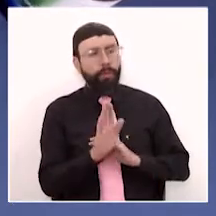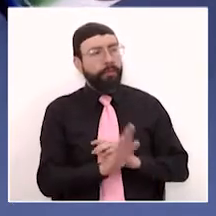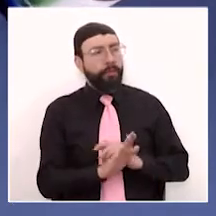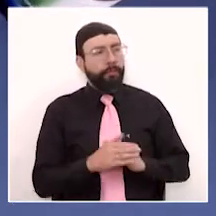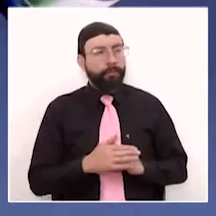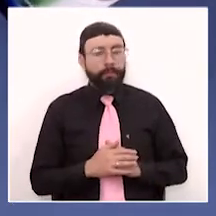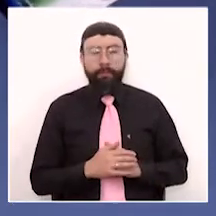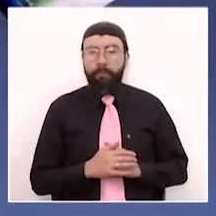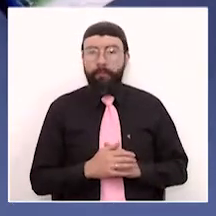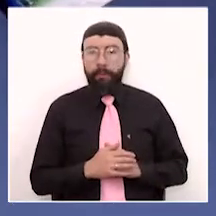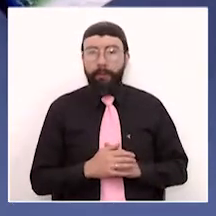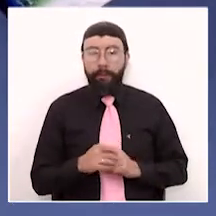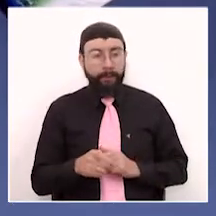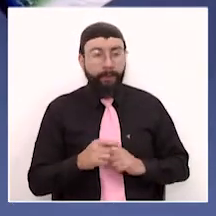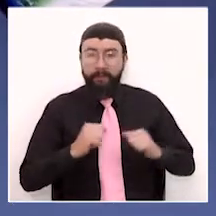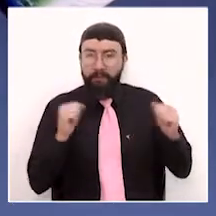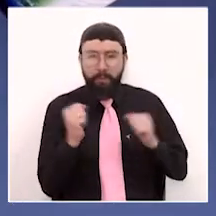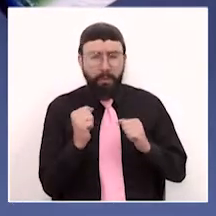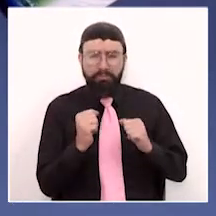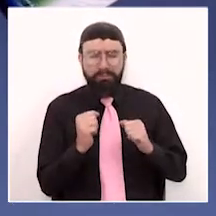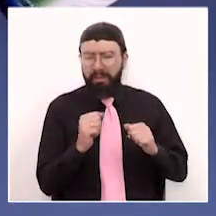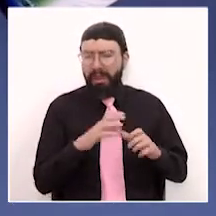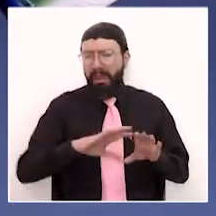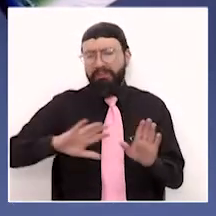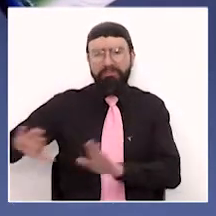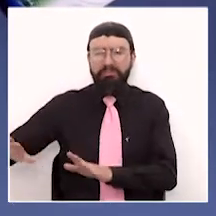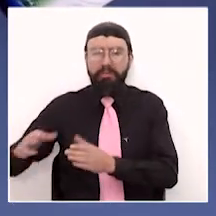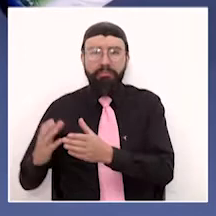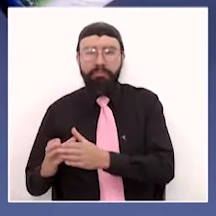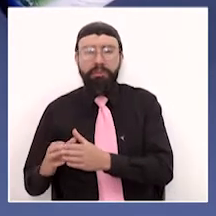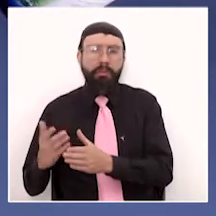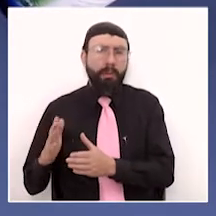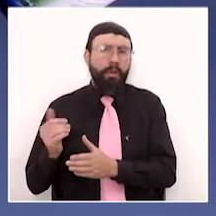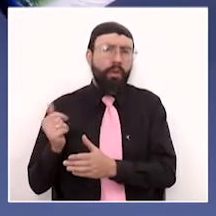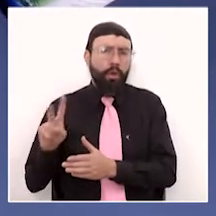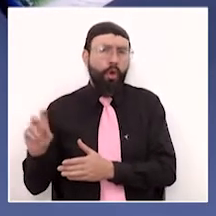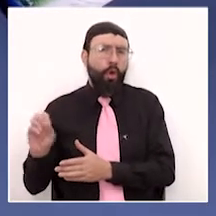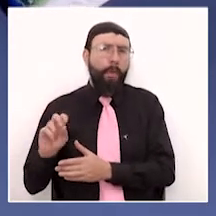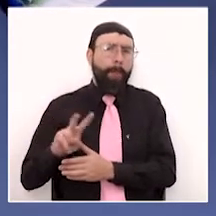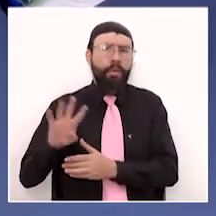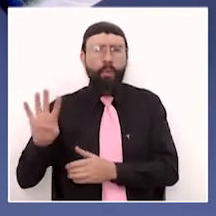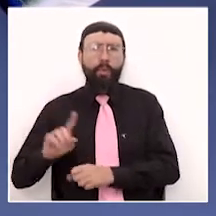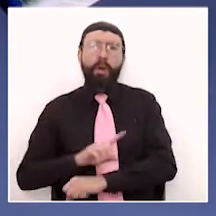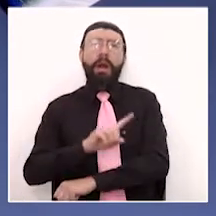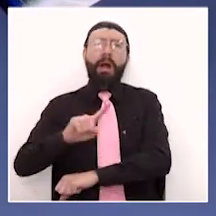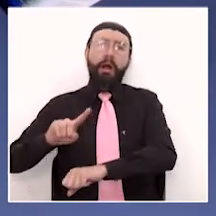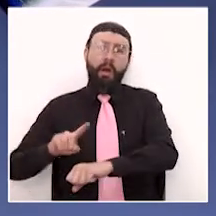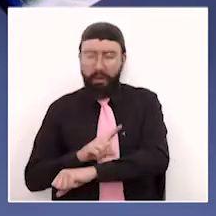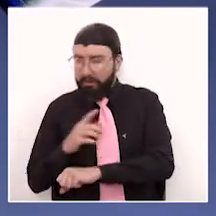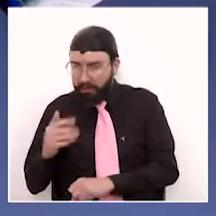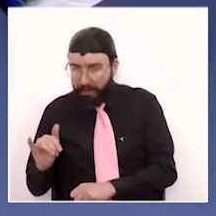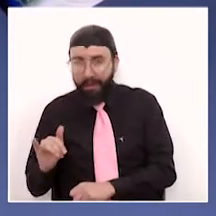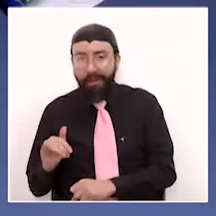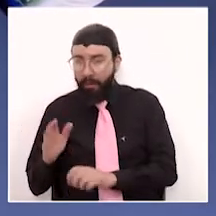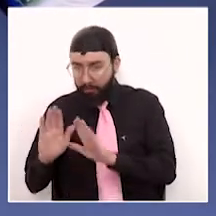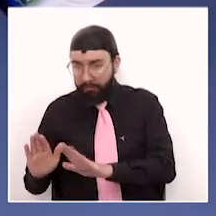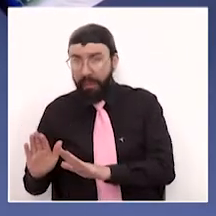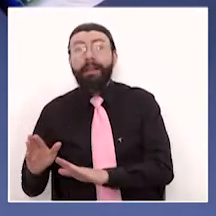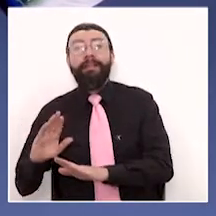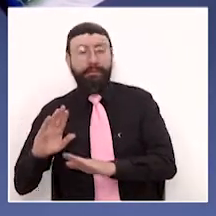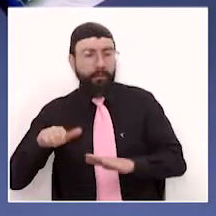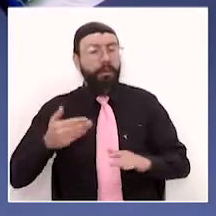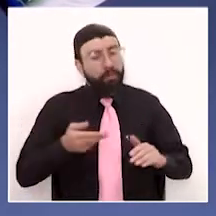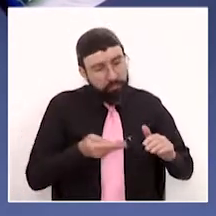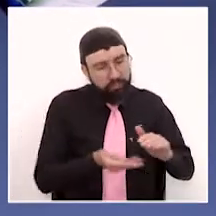por fuera del refrigerador por lo menos de 12 a 24 horas y luego lo refrigeramos. Él